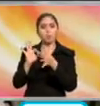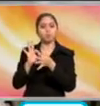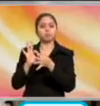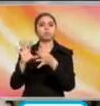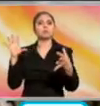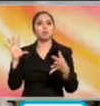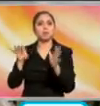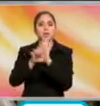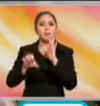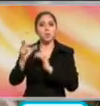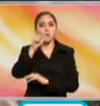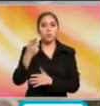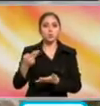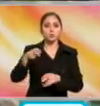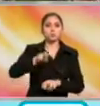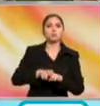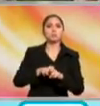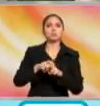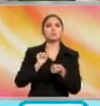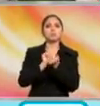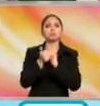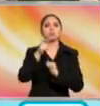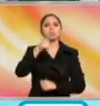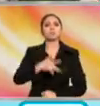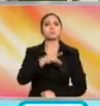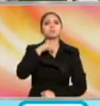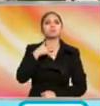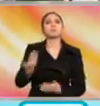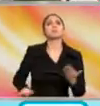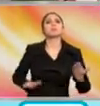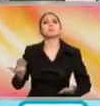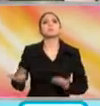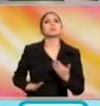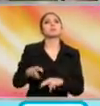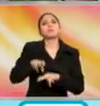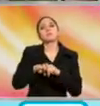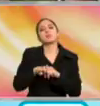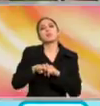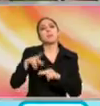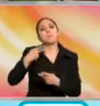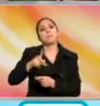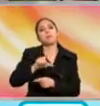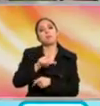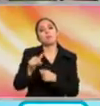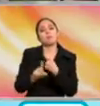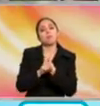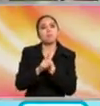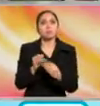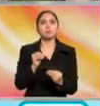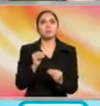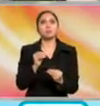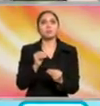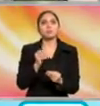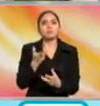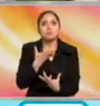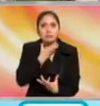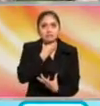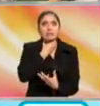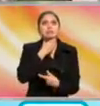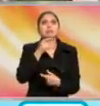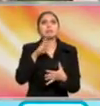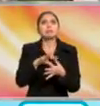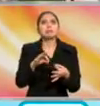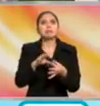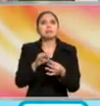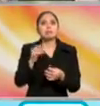tú estás hasta bailando en la butaca y de repente, cuando llega la realidad, cuando llegan los problemas, Cruda, rompe. ¿no? Exactamente.